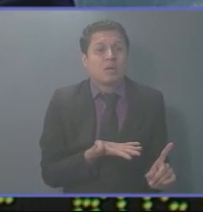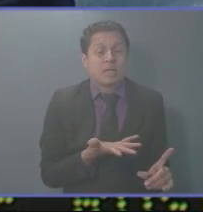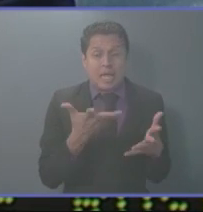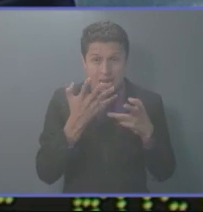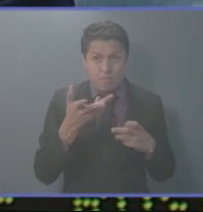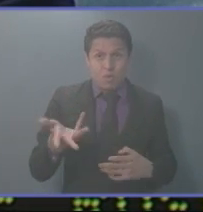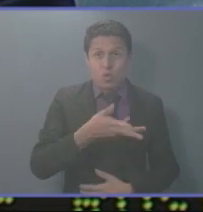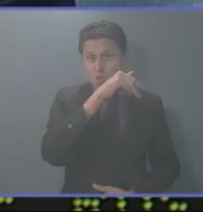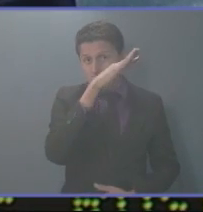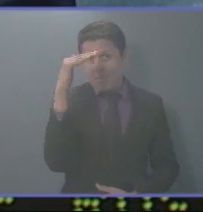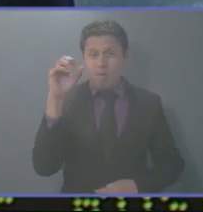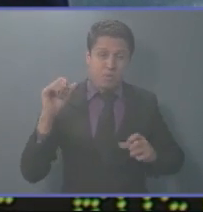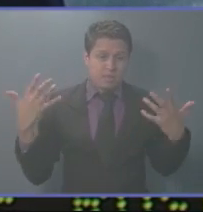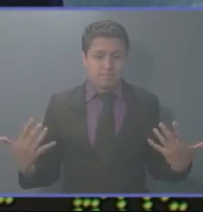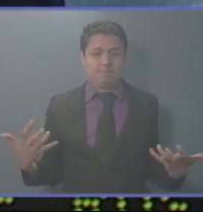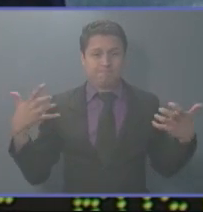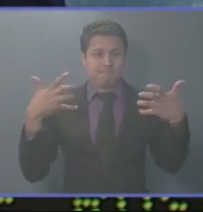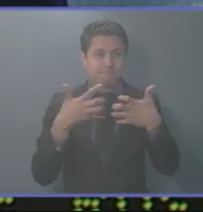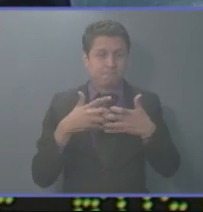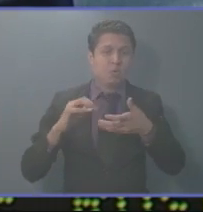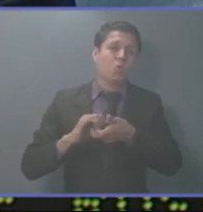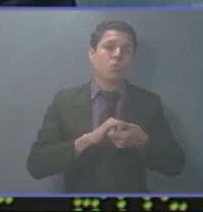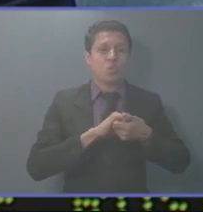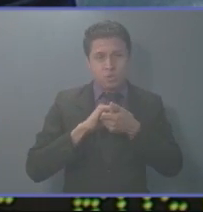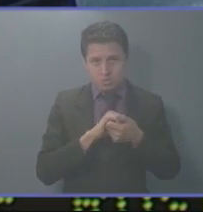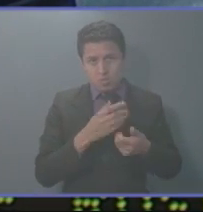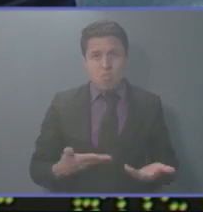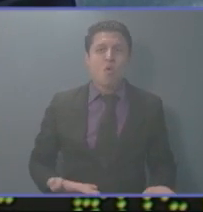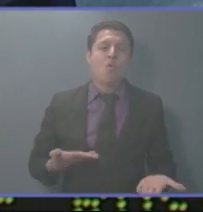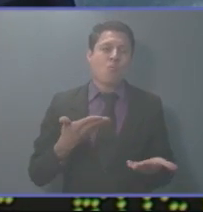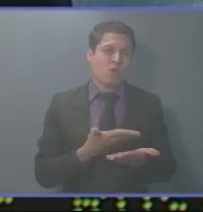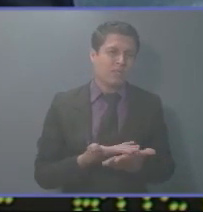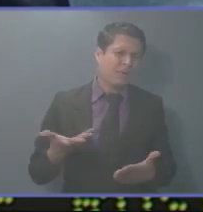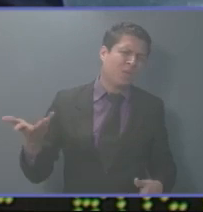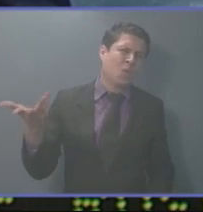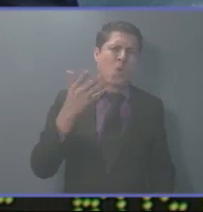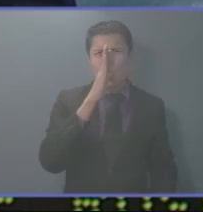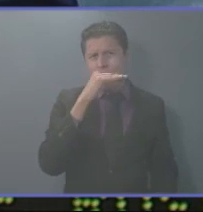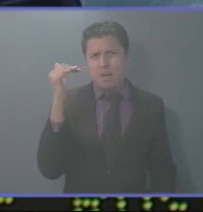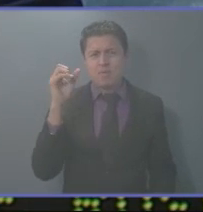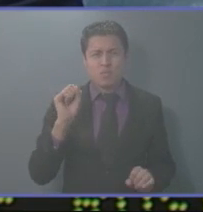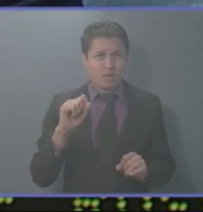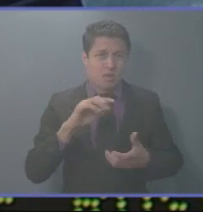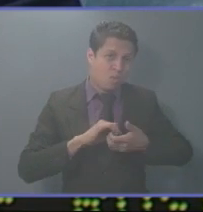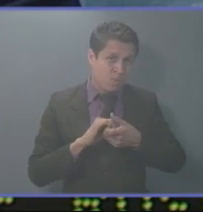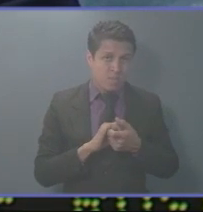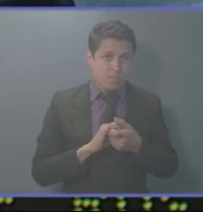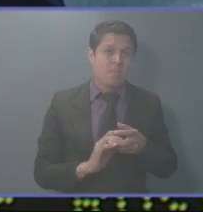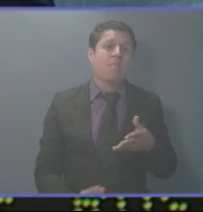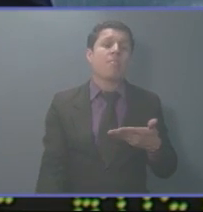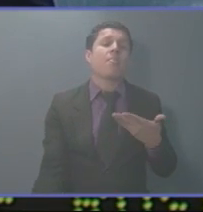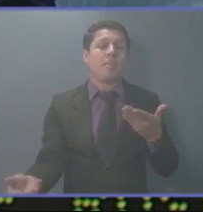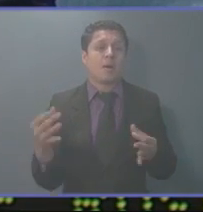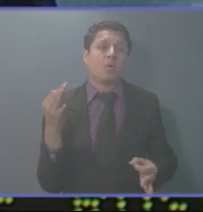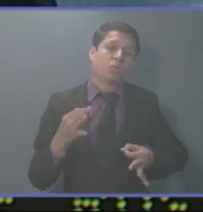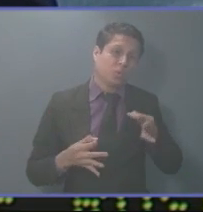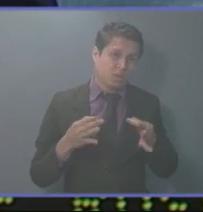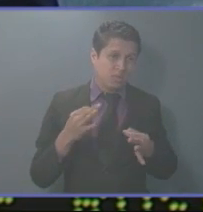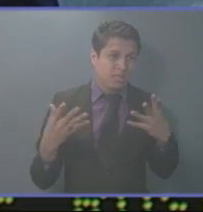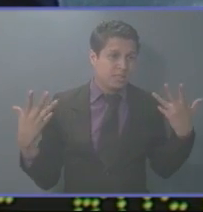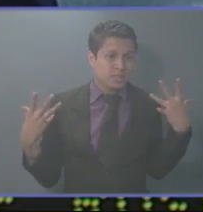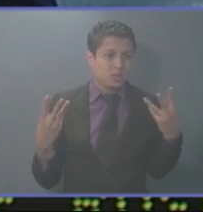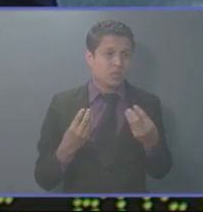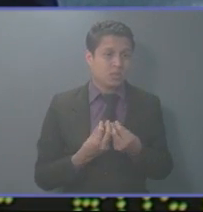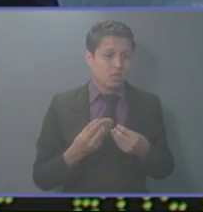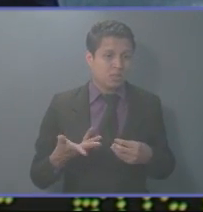país. Esta es una propuesta de nación para dignificar la justicia social